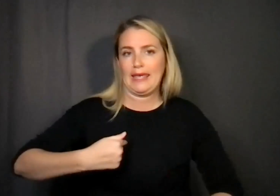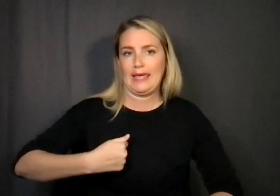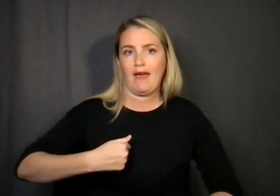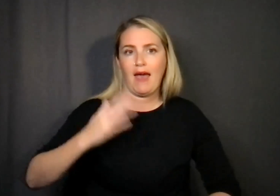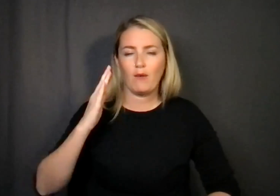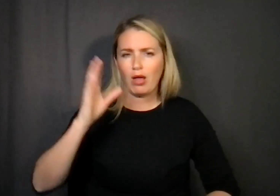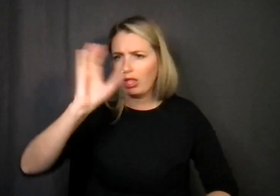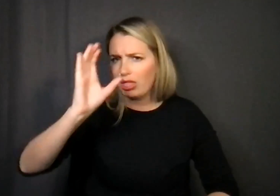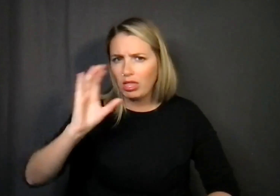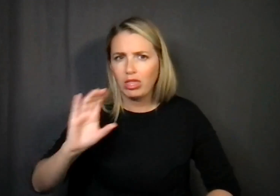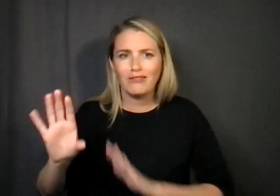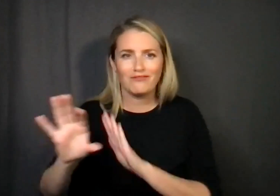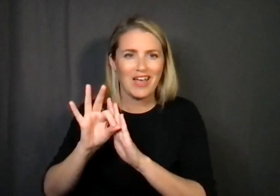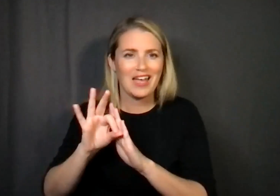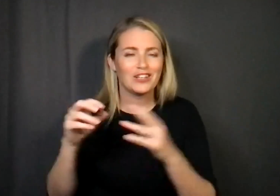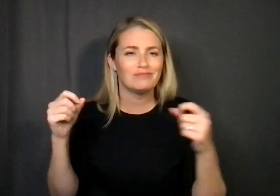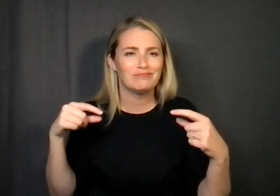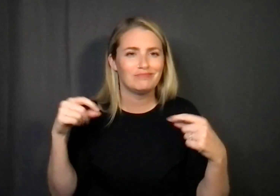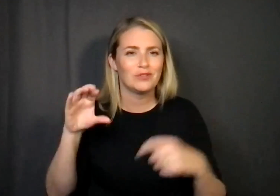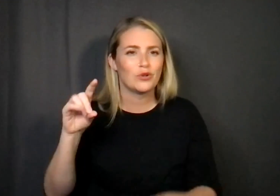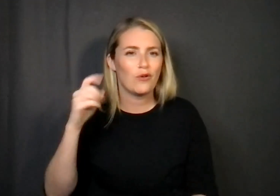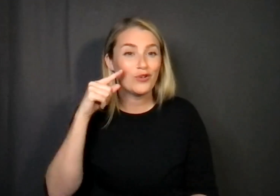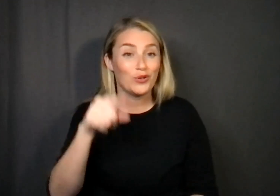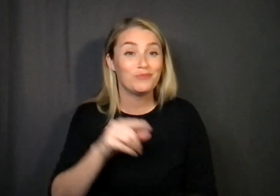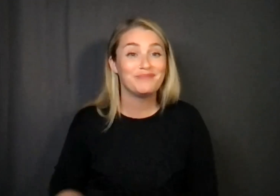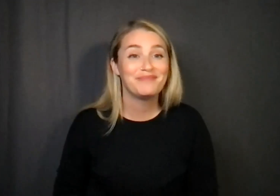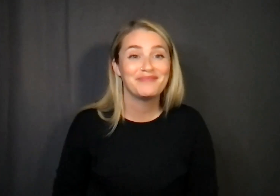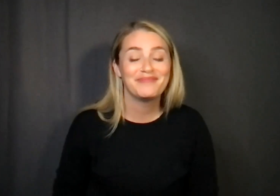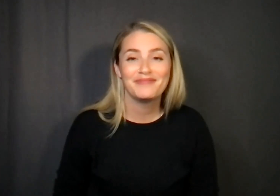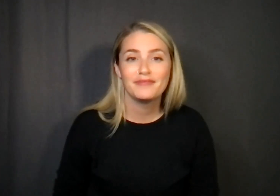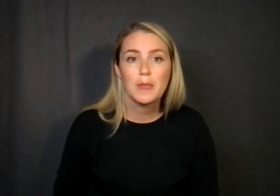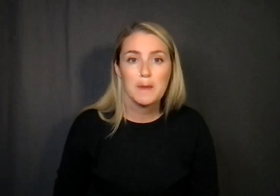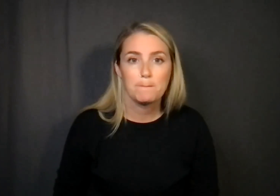Pero si tienen algún problema, pueden escribirme un correo y entonces